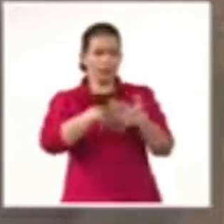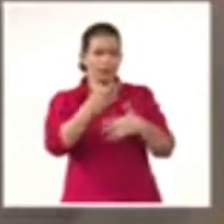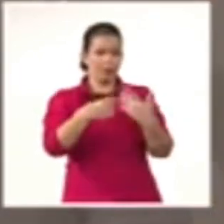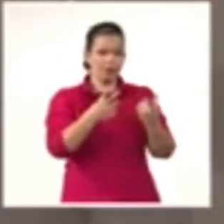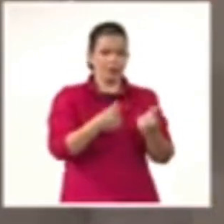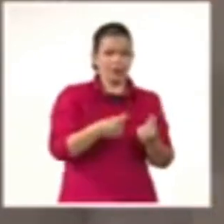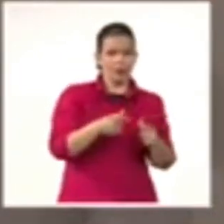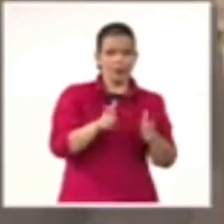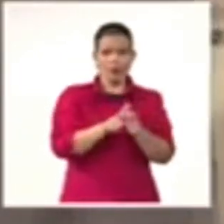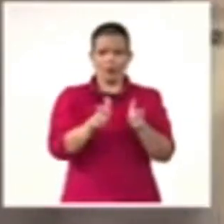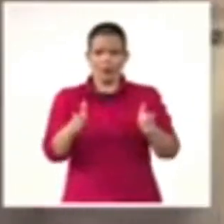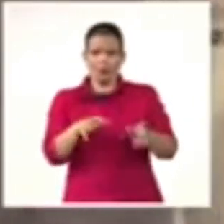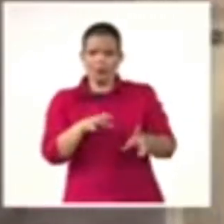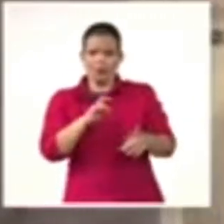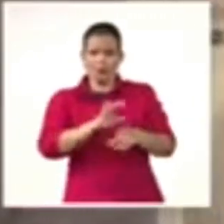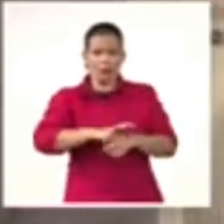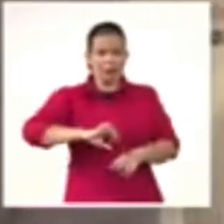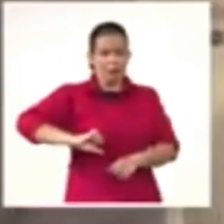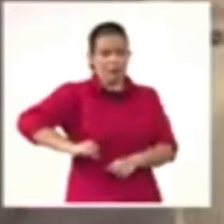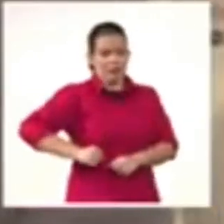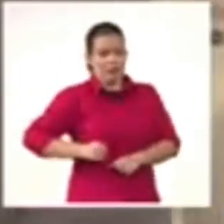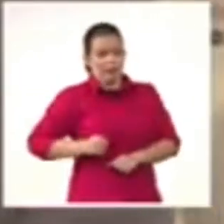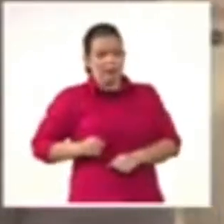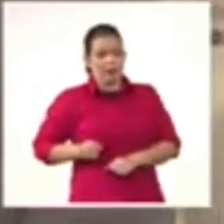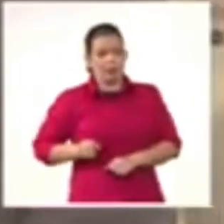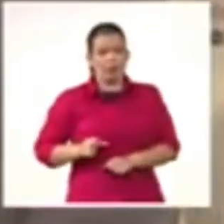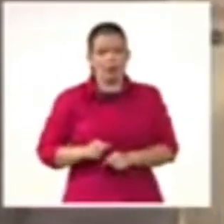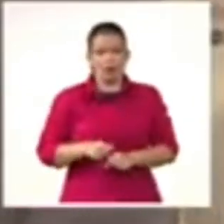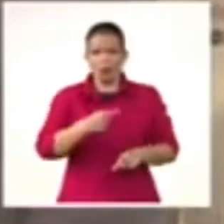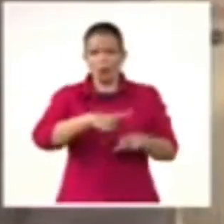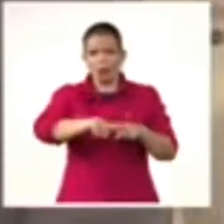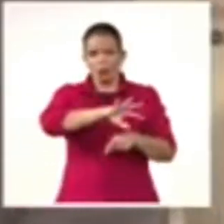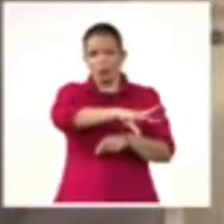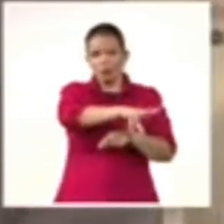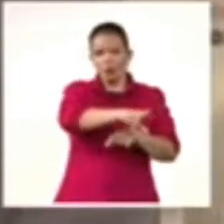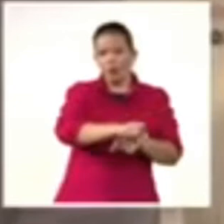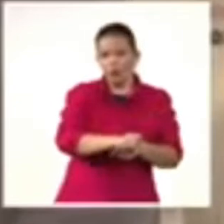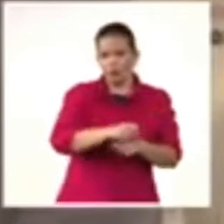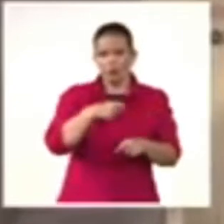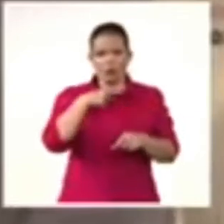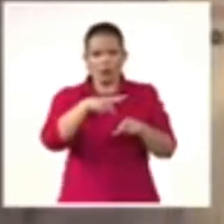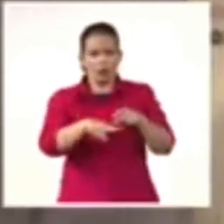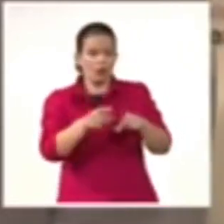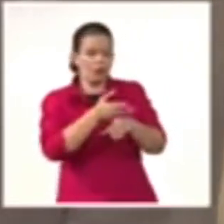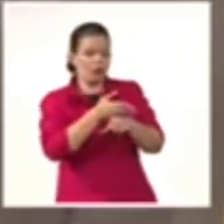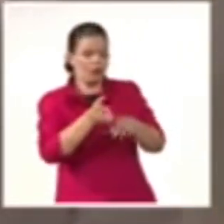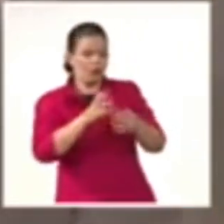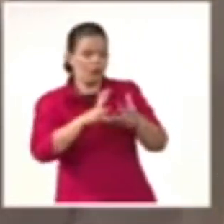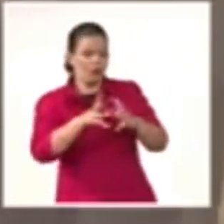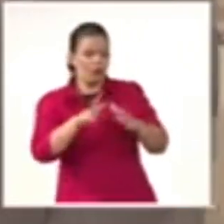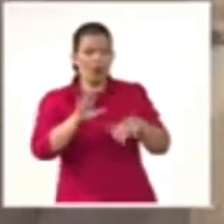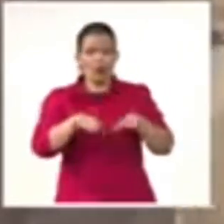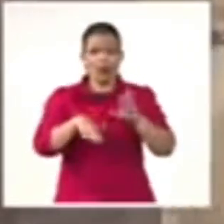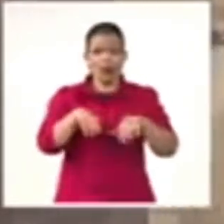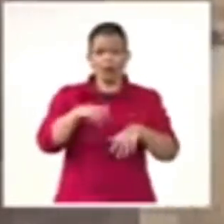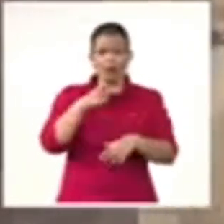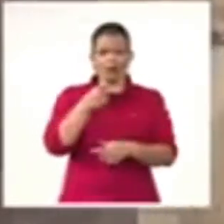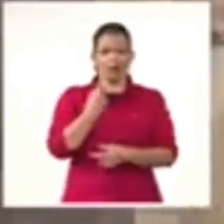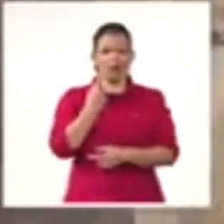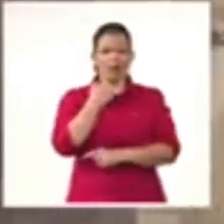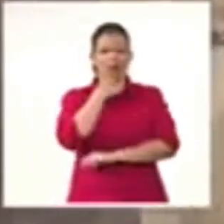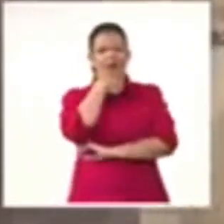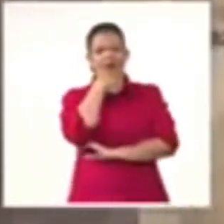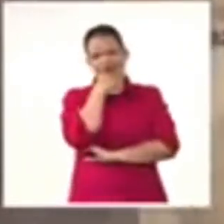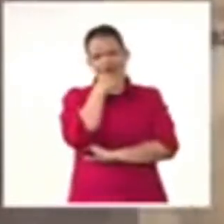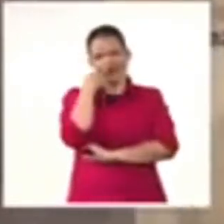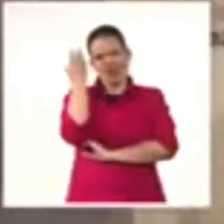ambiciones y actitudes tan nocivas como la corrupción, que minan hasta los mayores esfuerzos del Estado por amortiguar las